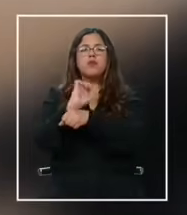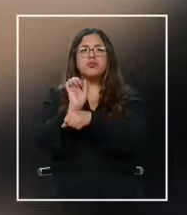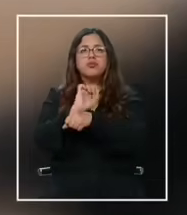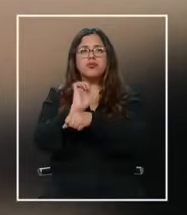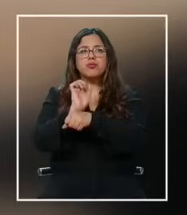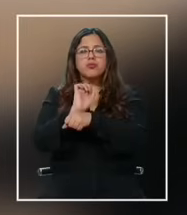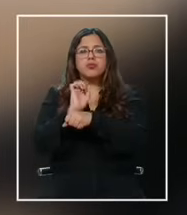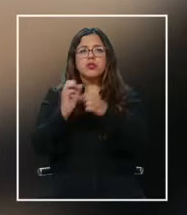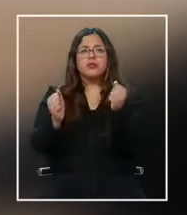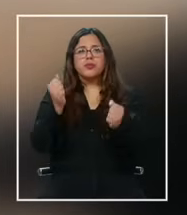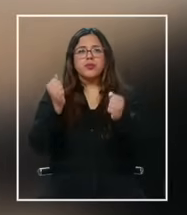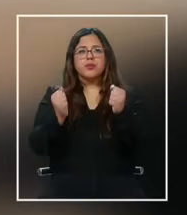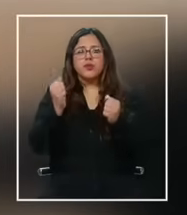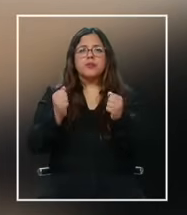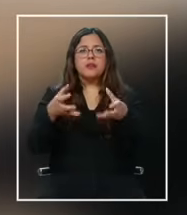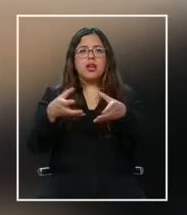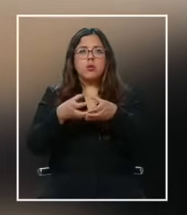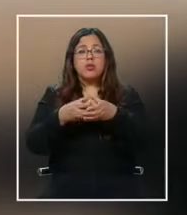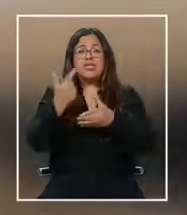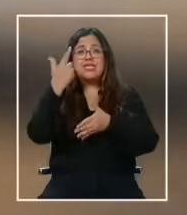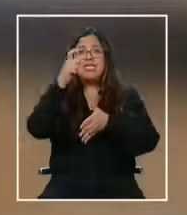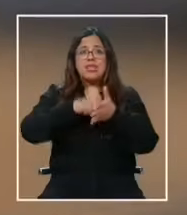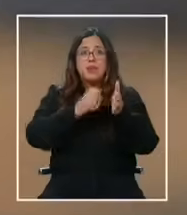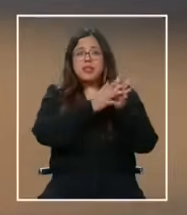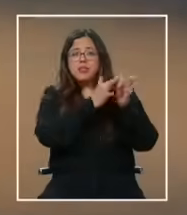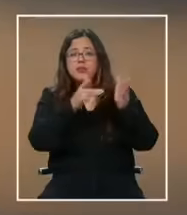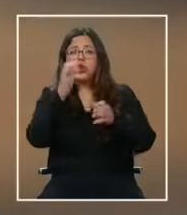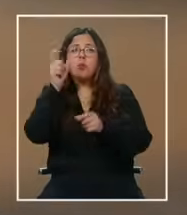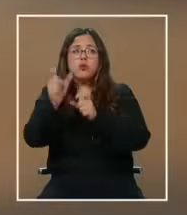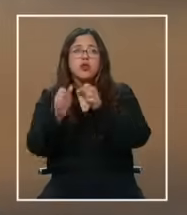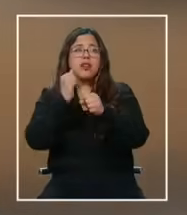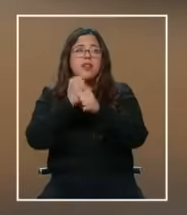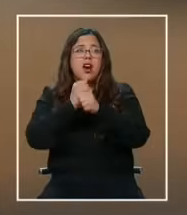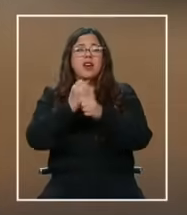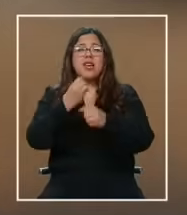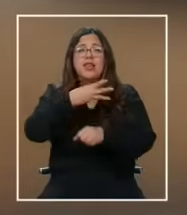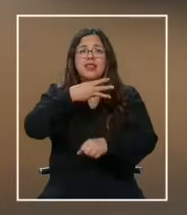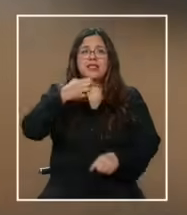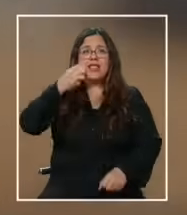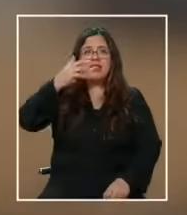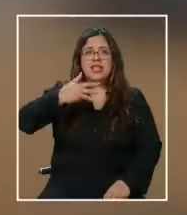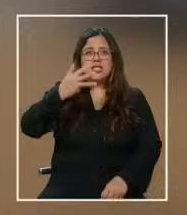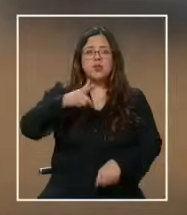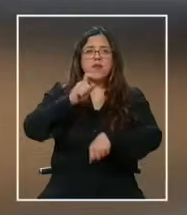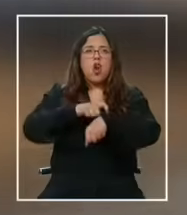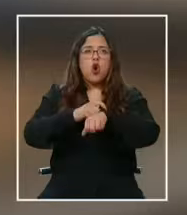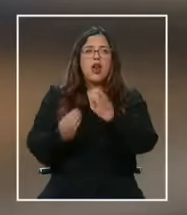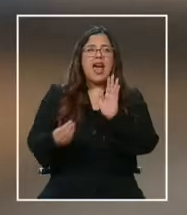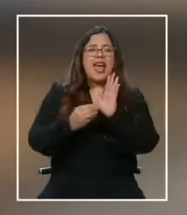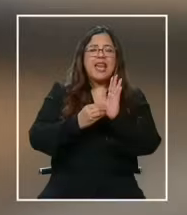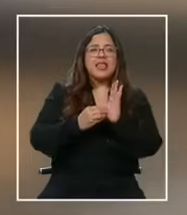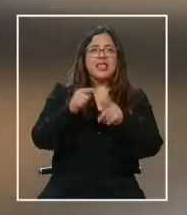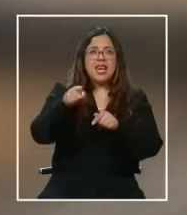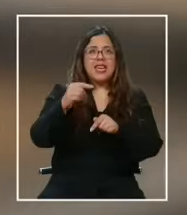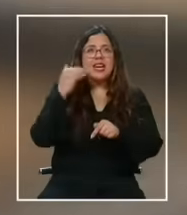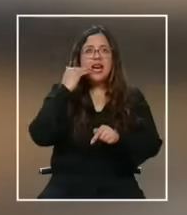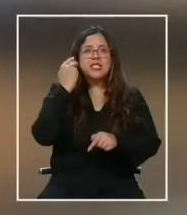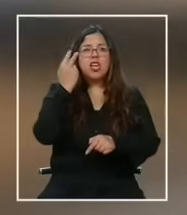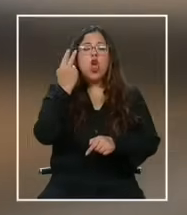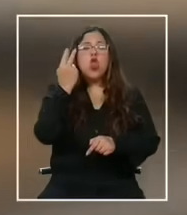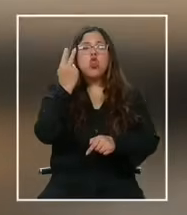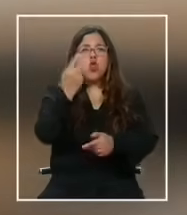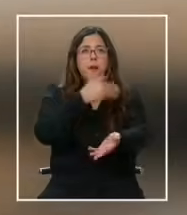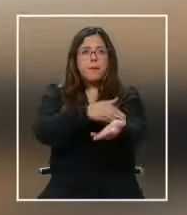la corporación en total en 7 meses como trabajador hizo 319 horas extras y ganó casi 2